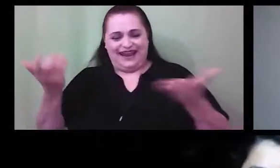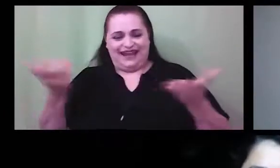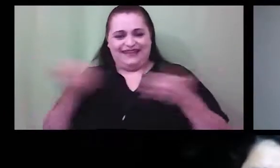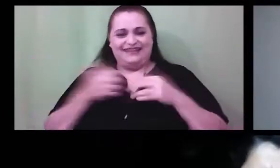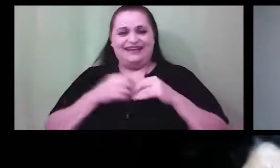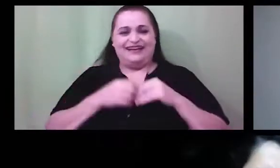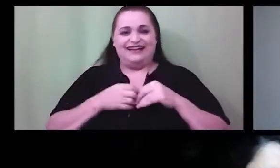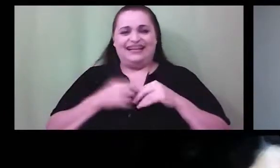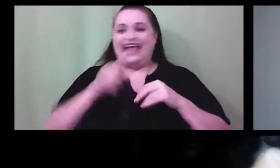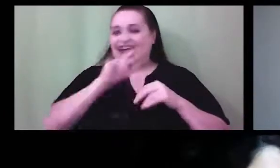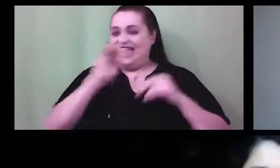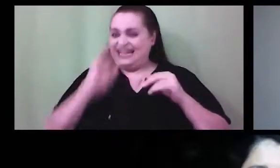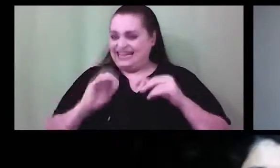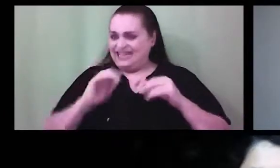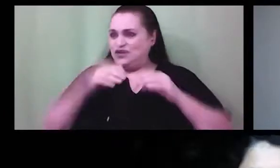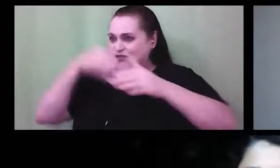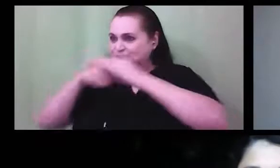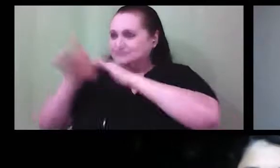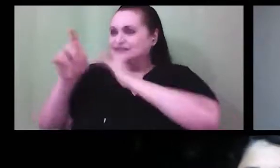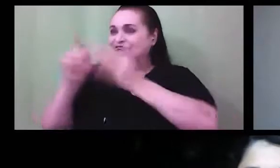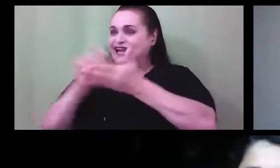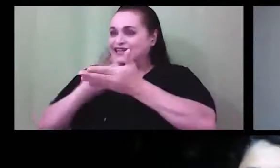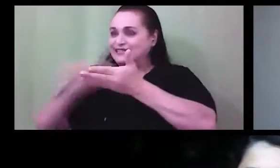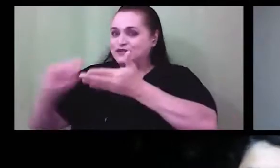y que iba a ir a una escuela